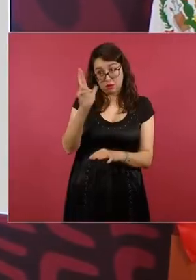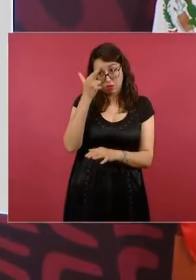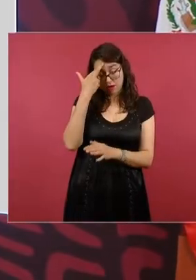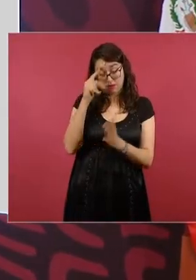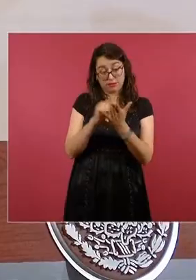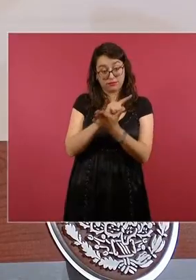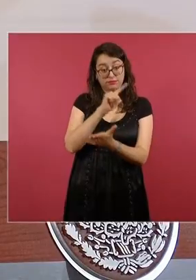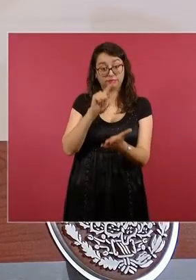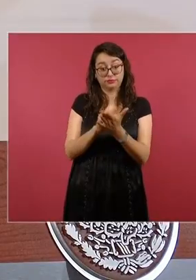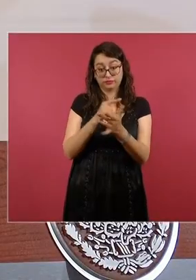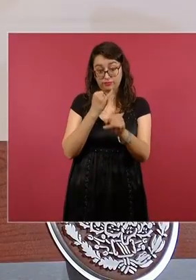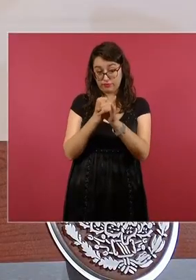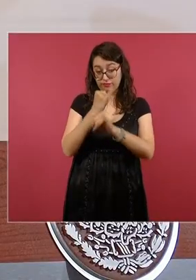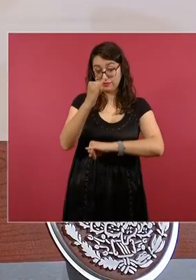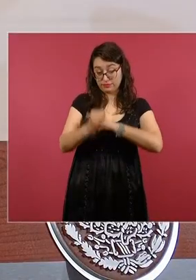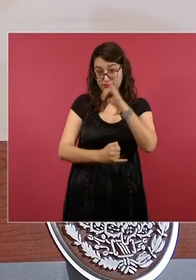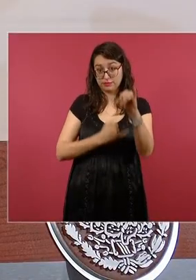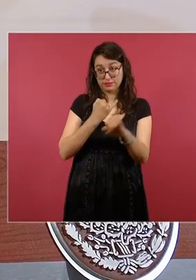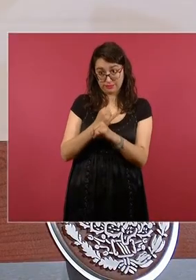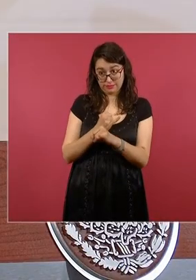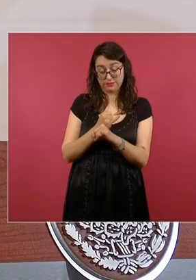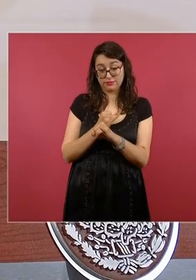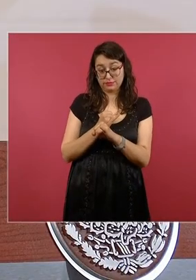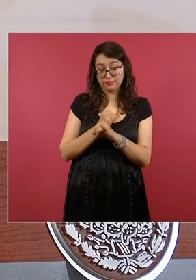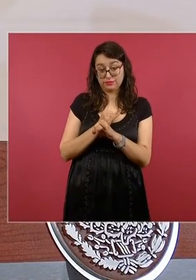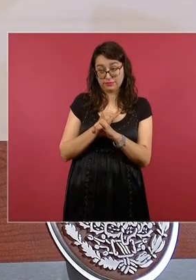de la Embajada de México.